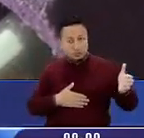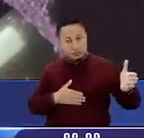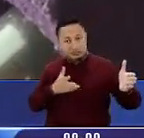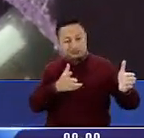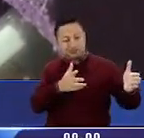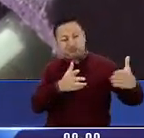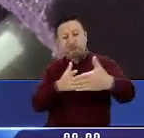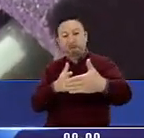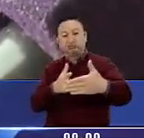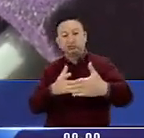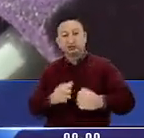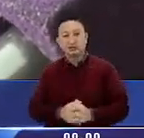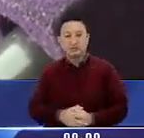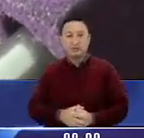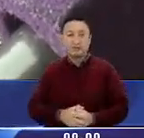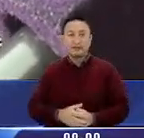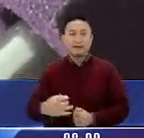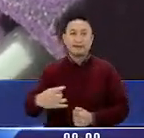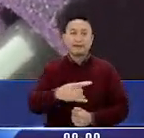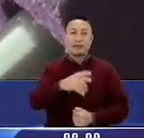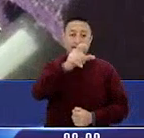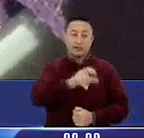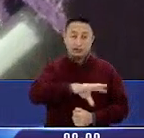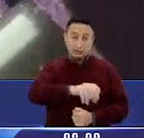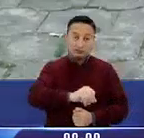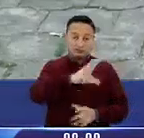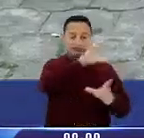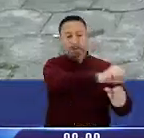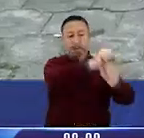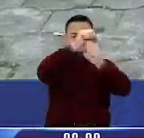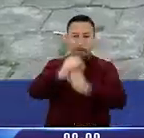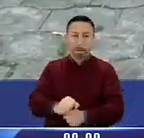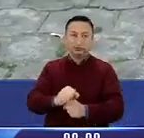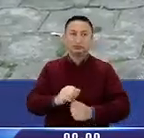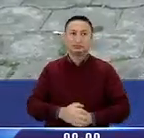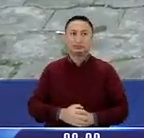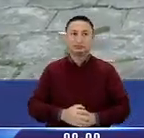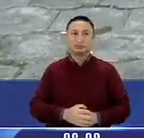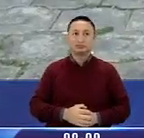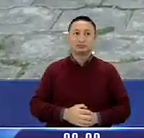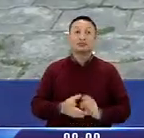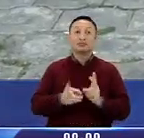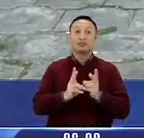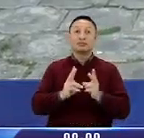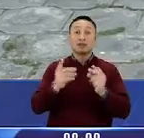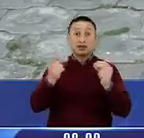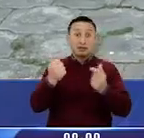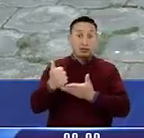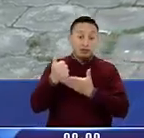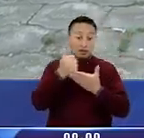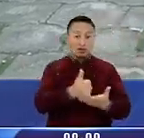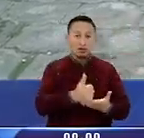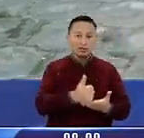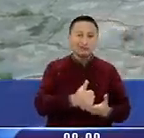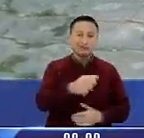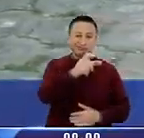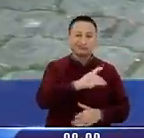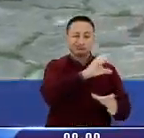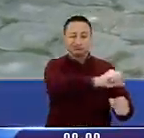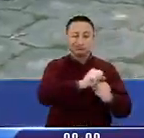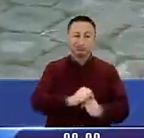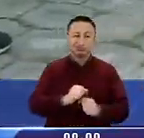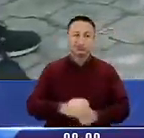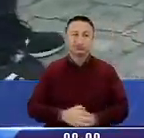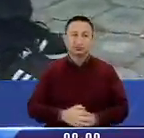le cerró el camino al taxi. No le dejó salir. La acción oportuna de los vecinos logró interceptar el carro y sacar al